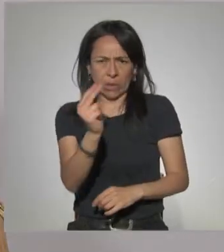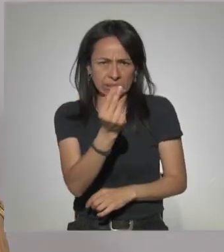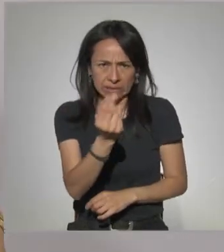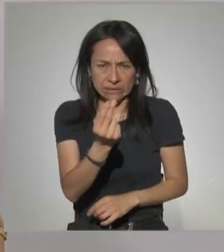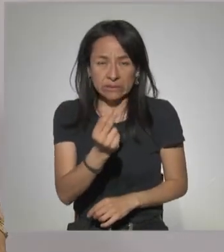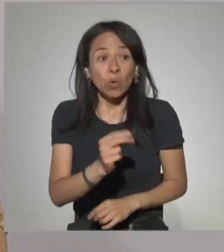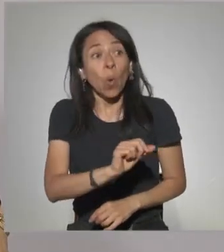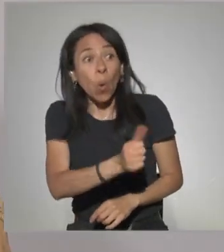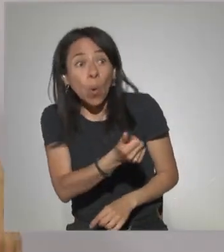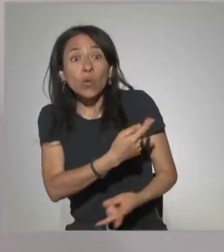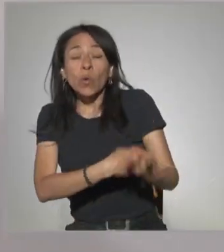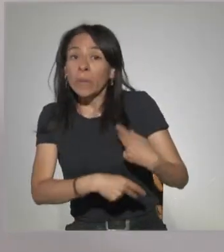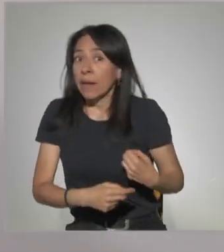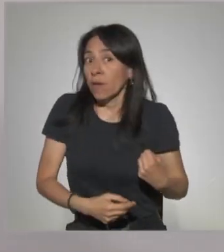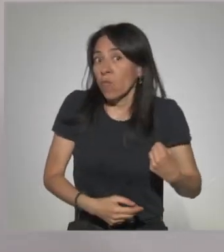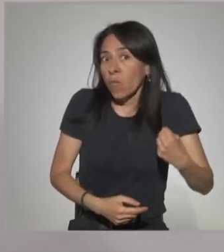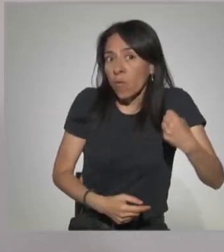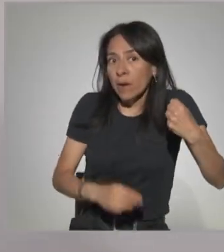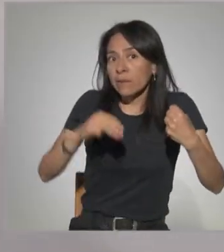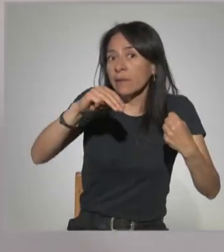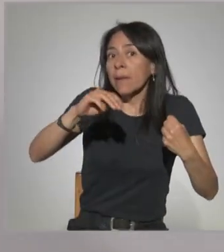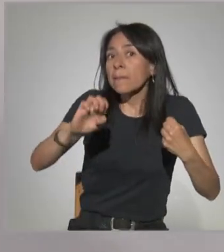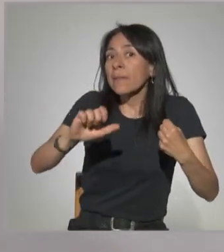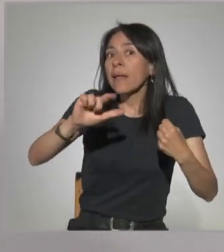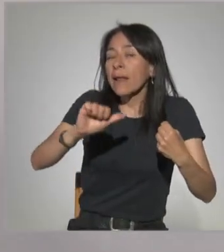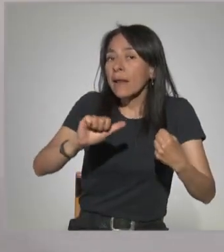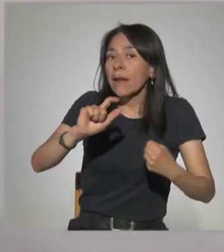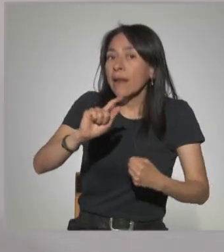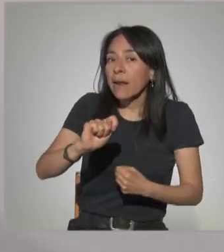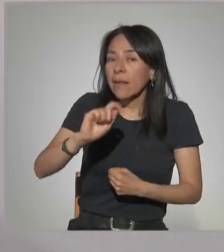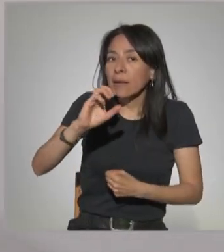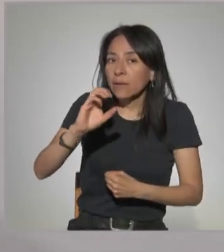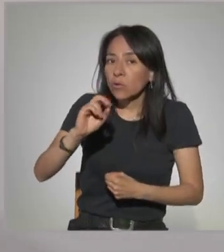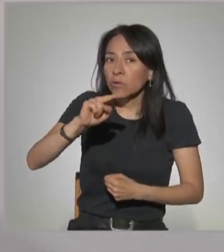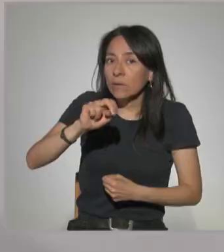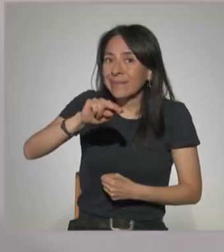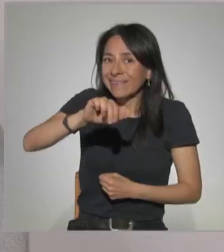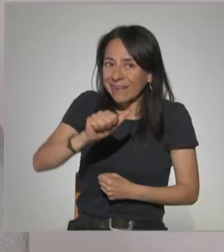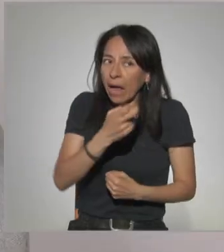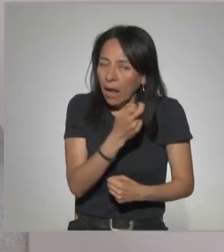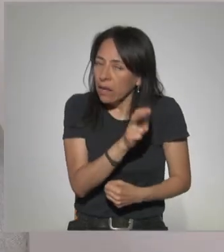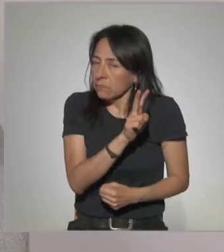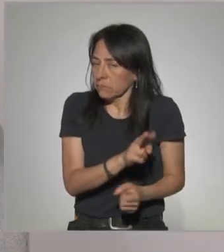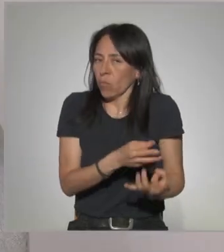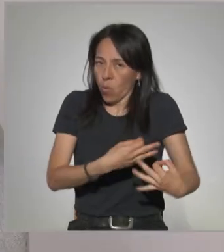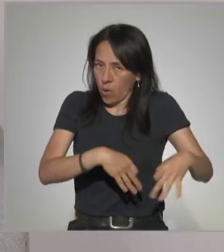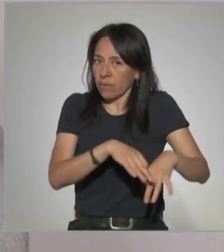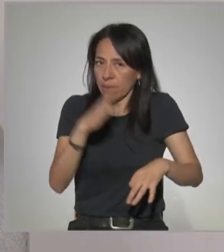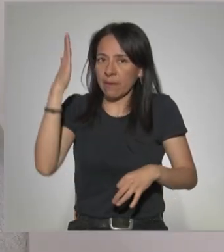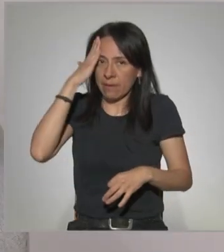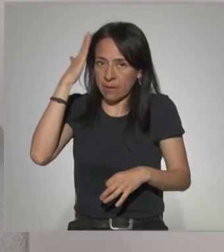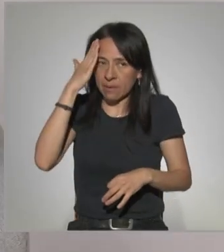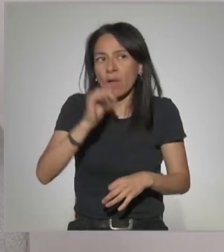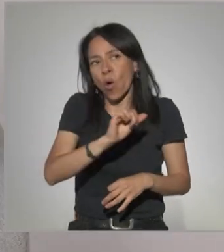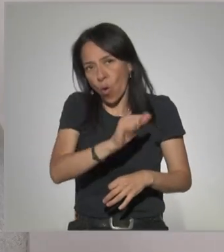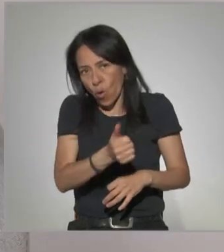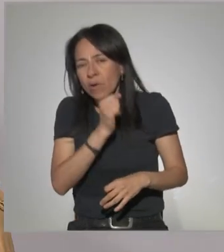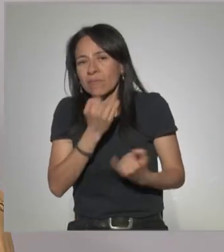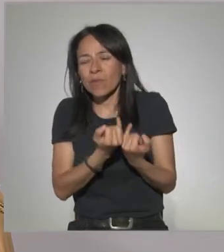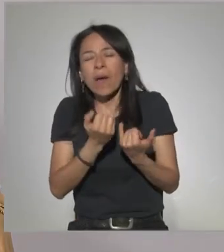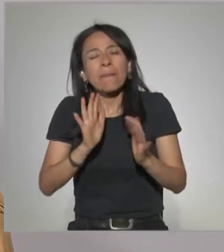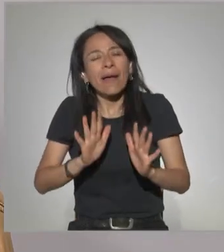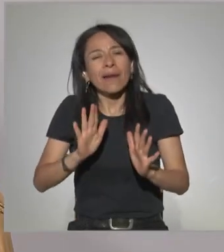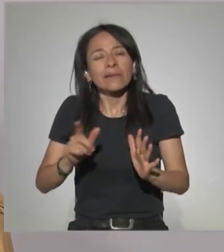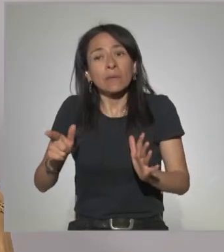entonces empiezo, entre otras sustancias, pero es clave la melatonina, para empezar poder descansar. A